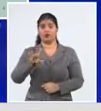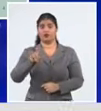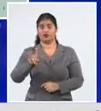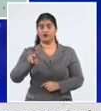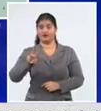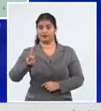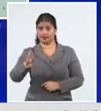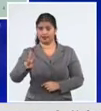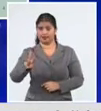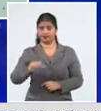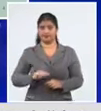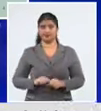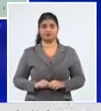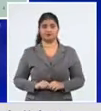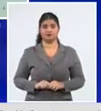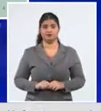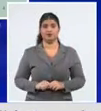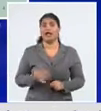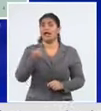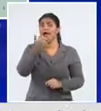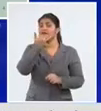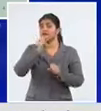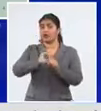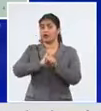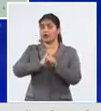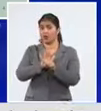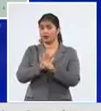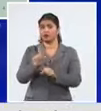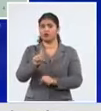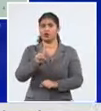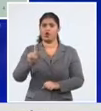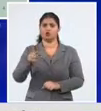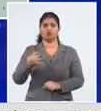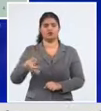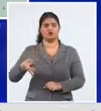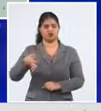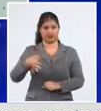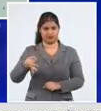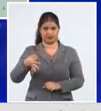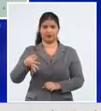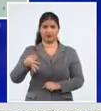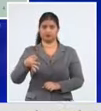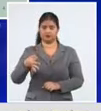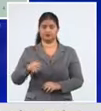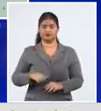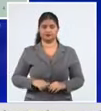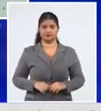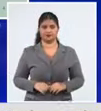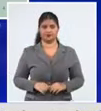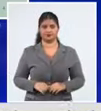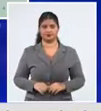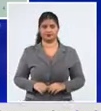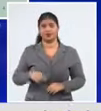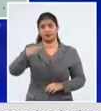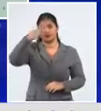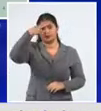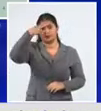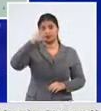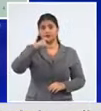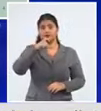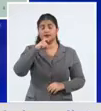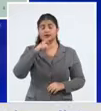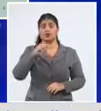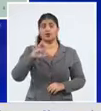sus 11 municipios, como ha sido característico en este territorio. San Antonio de los Baños con